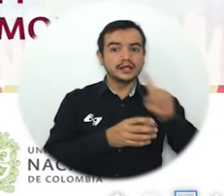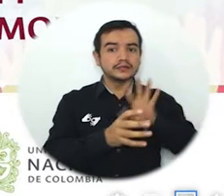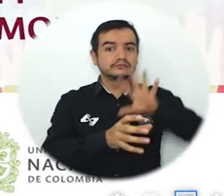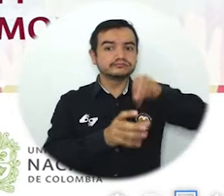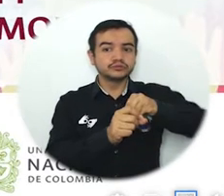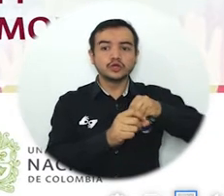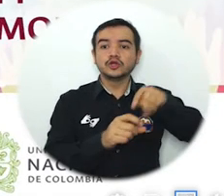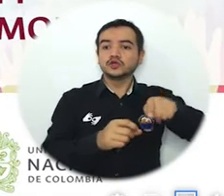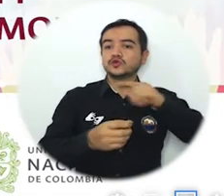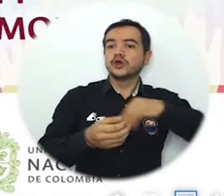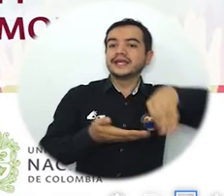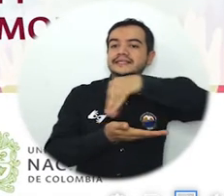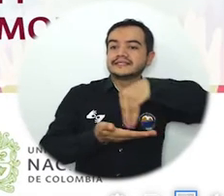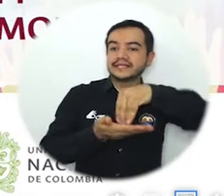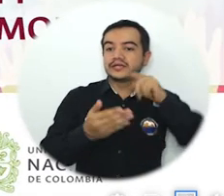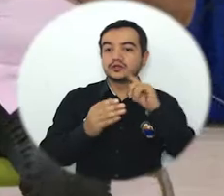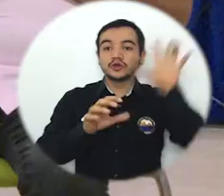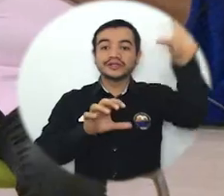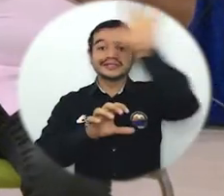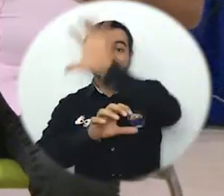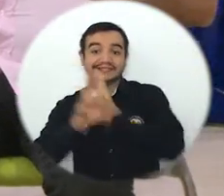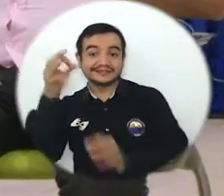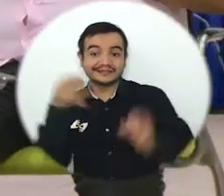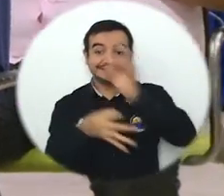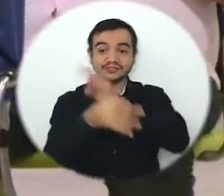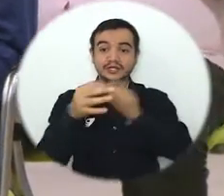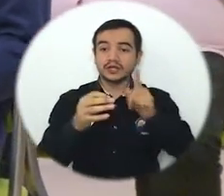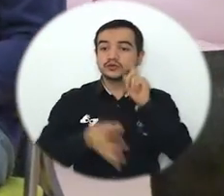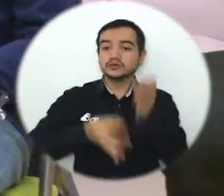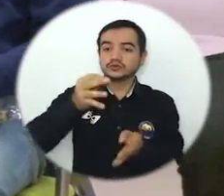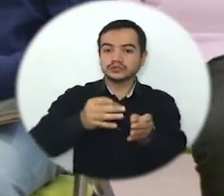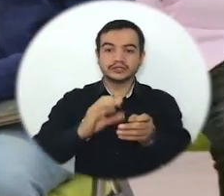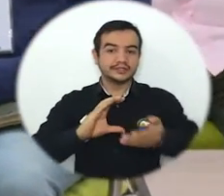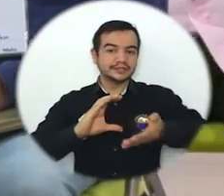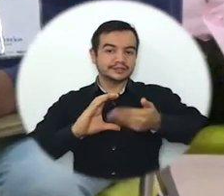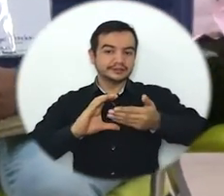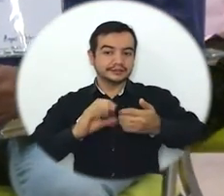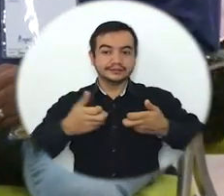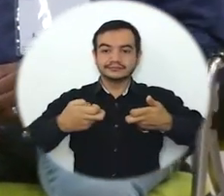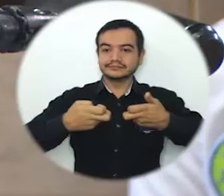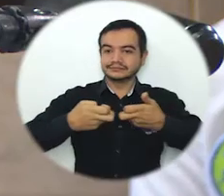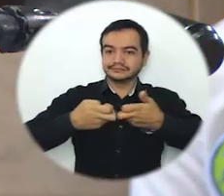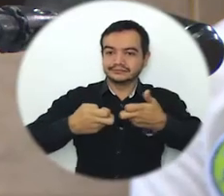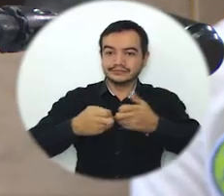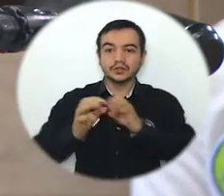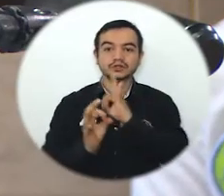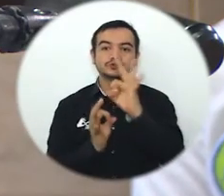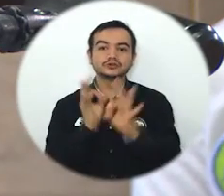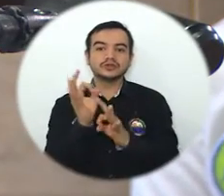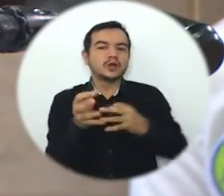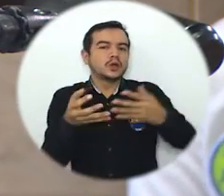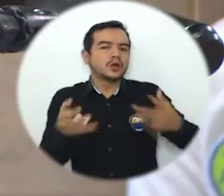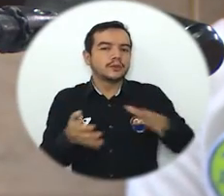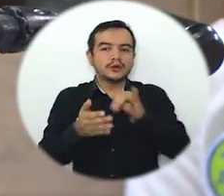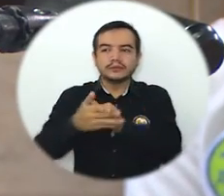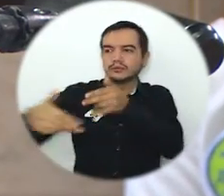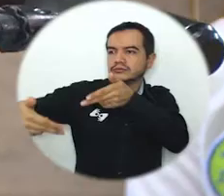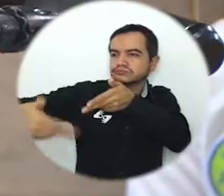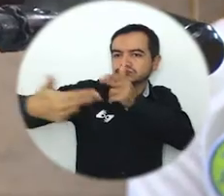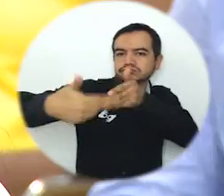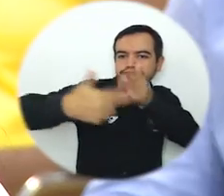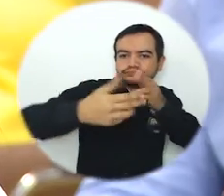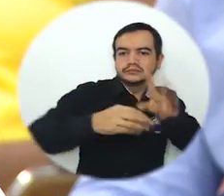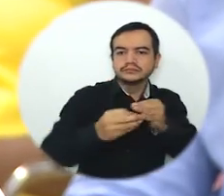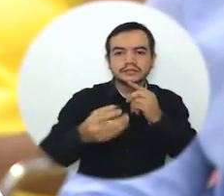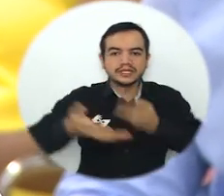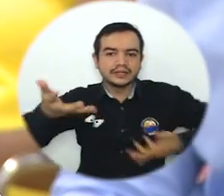del Centro Transnacional de Transiciones Justas, Energía, Clima y Sostenibilidad, llevando a cabo diálogos y clases